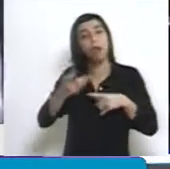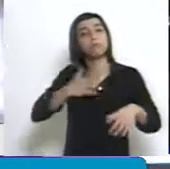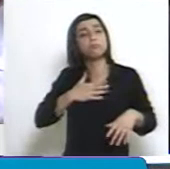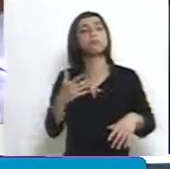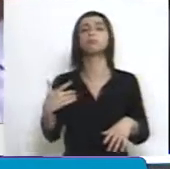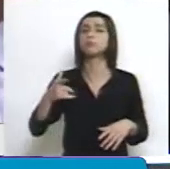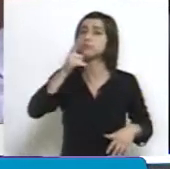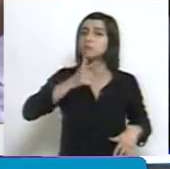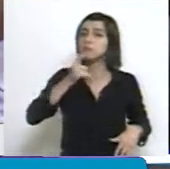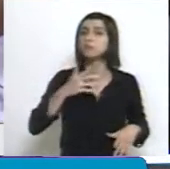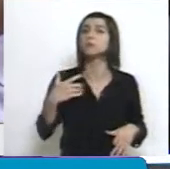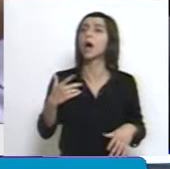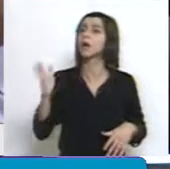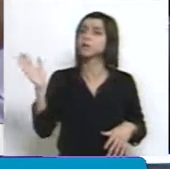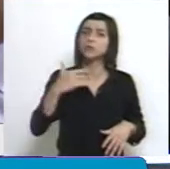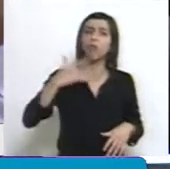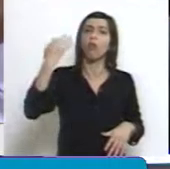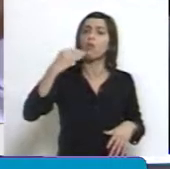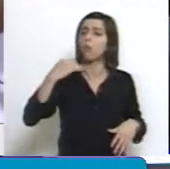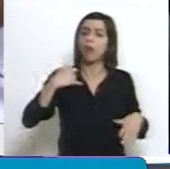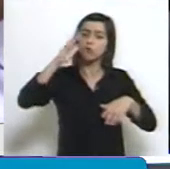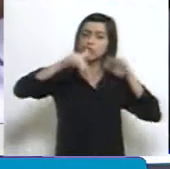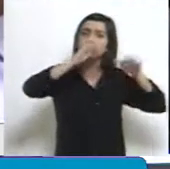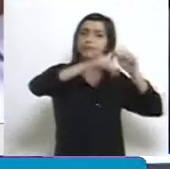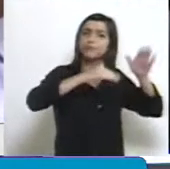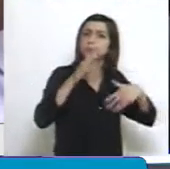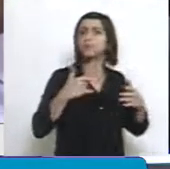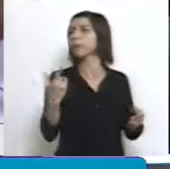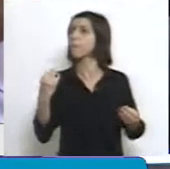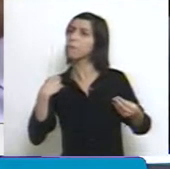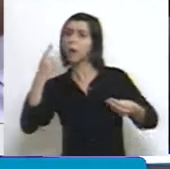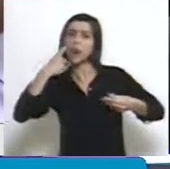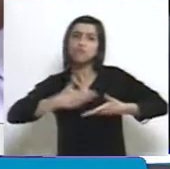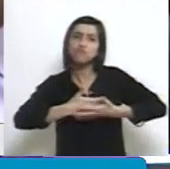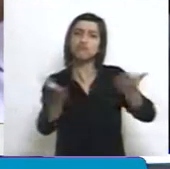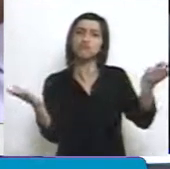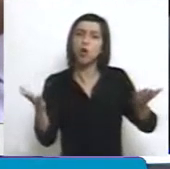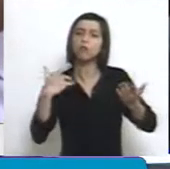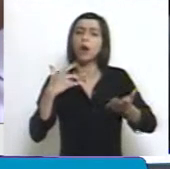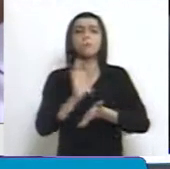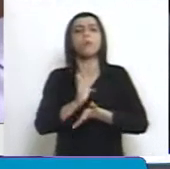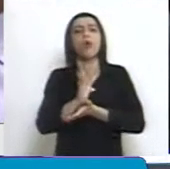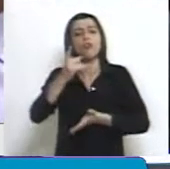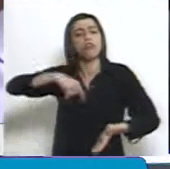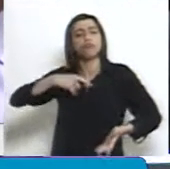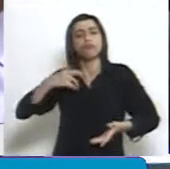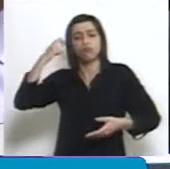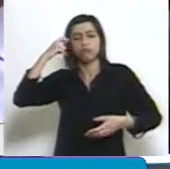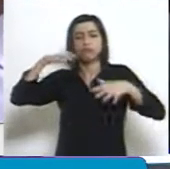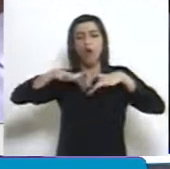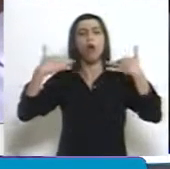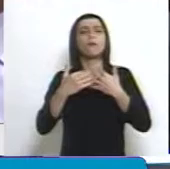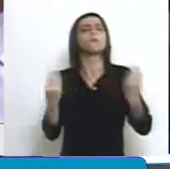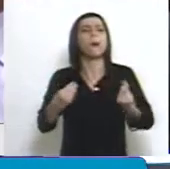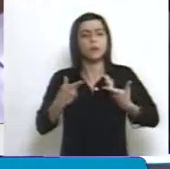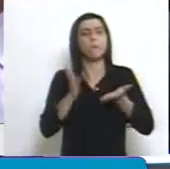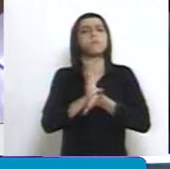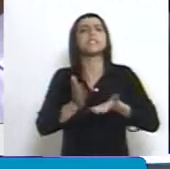de cumplir con el país, darle al país, dándole un servicio en esta oportunidad